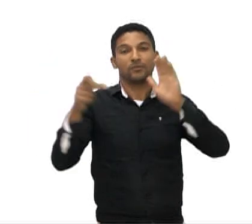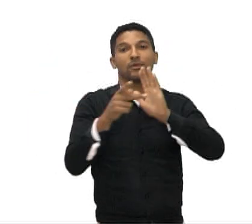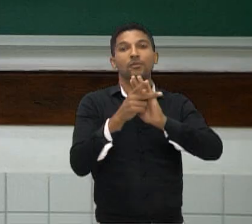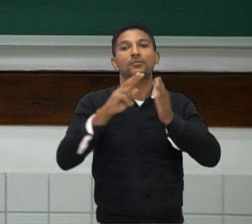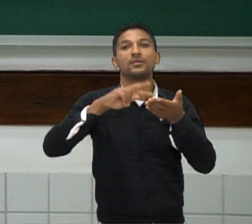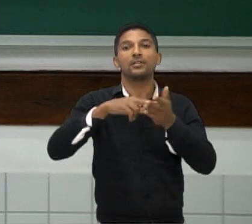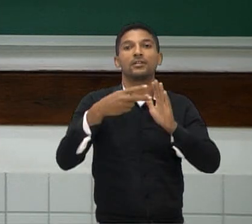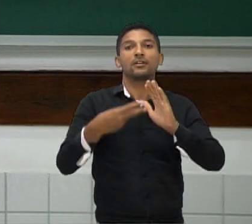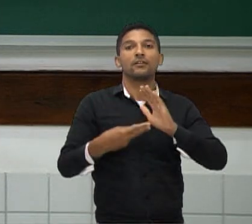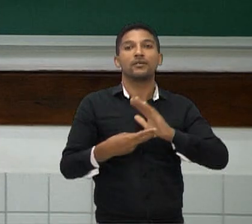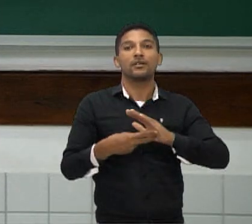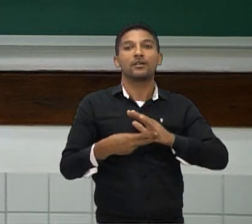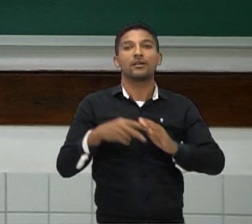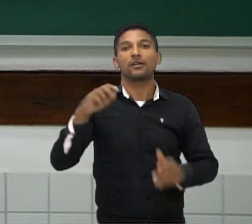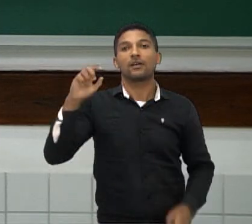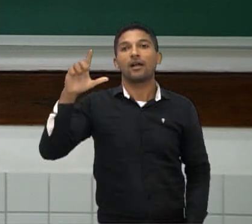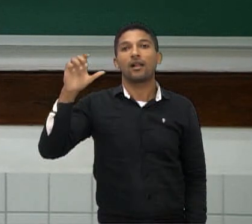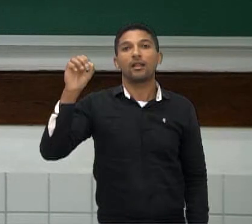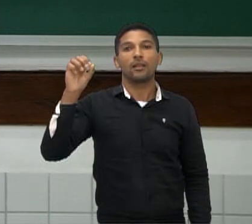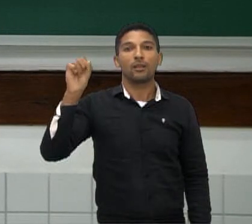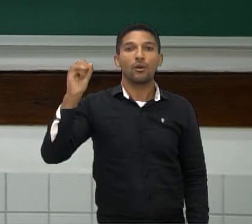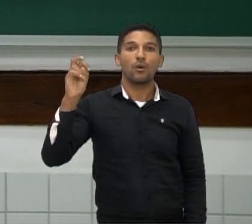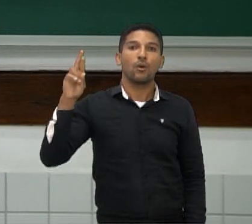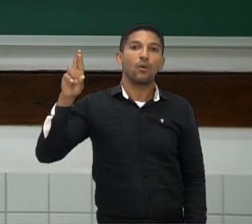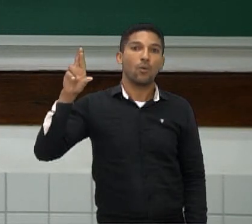loira. Seguimos.